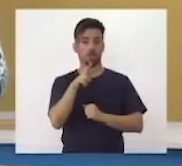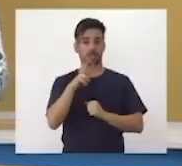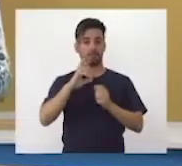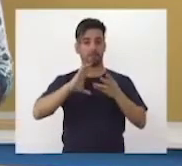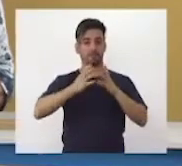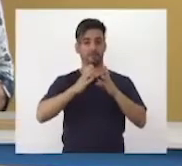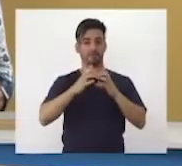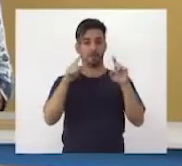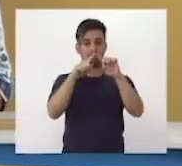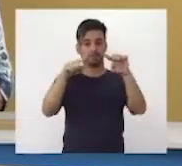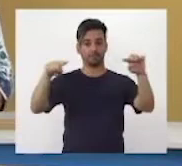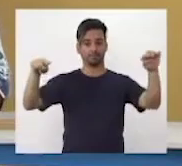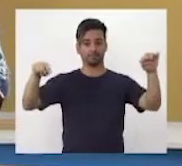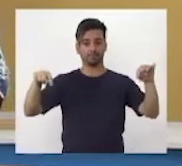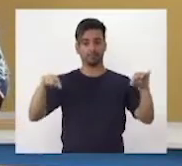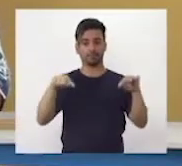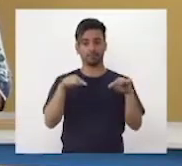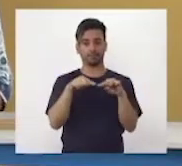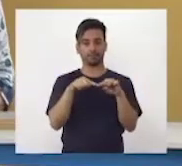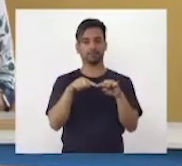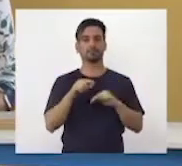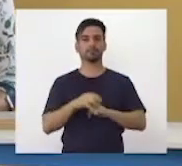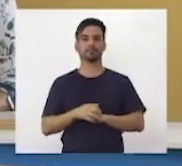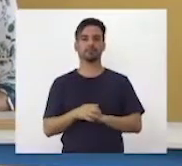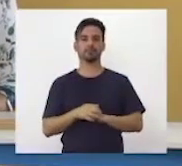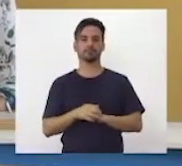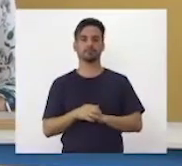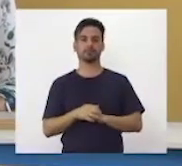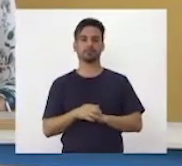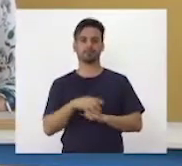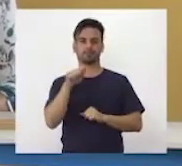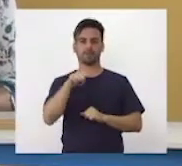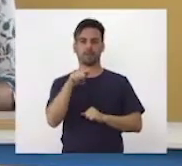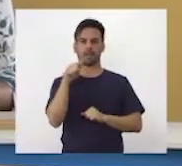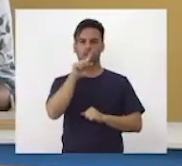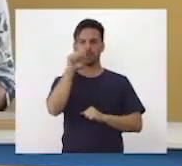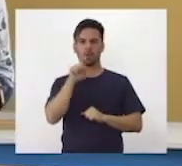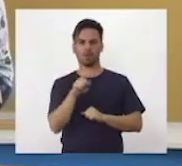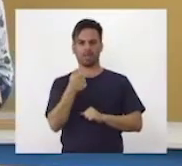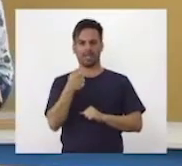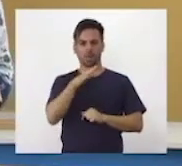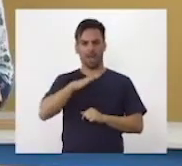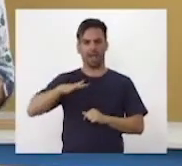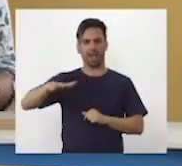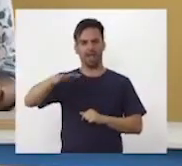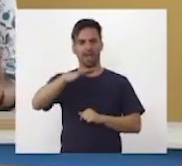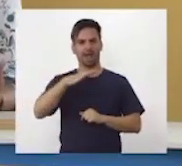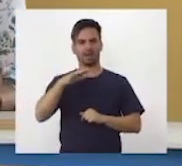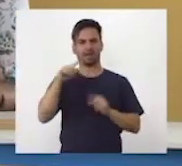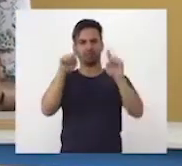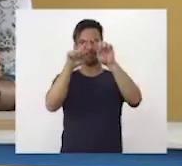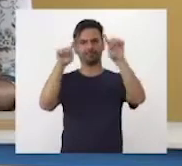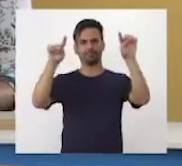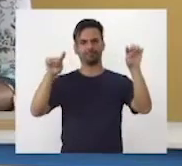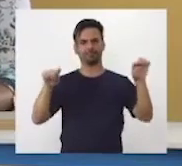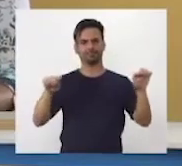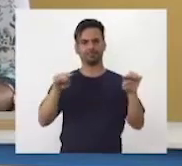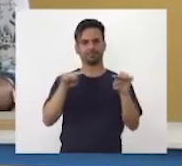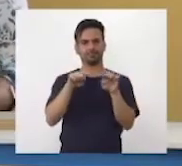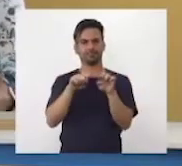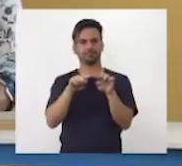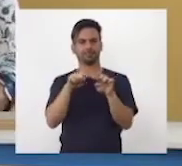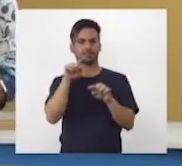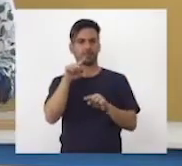Observa que la forma del terreno es un rectángulo. Y si estamos hablando de cómo vamos a